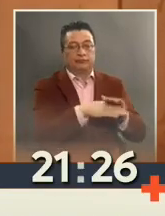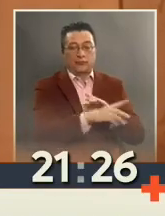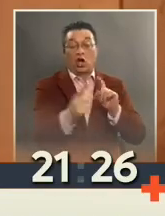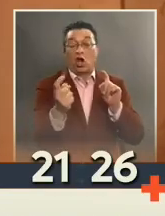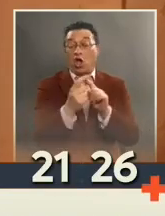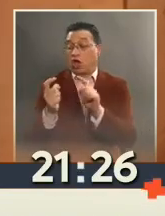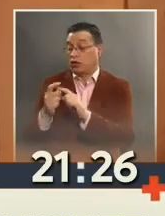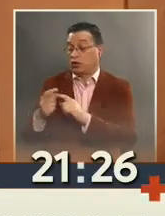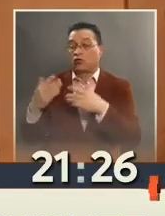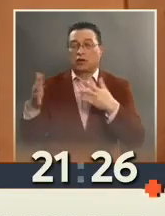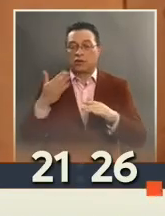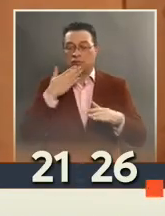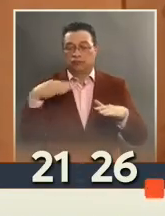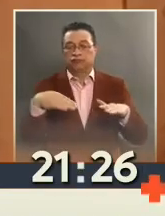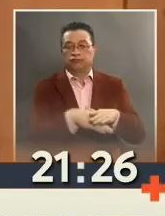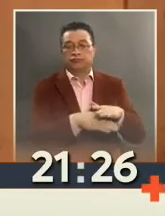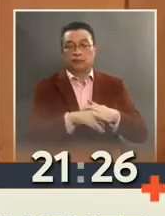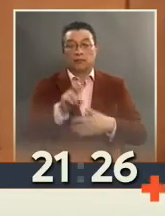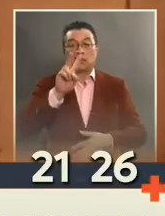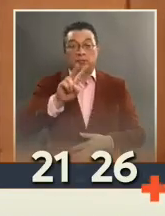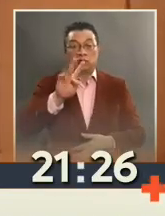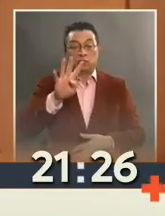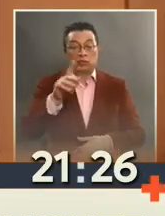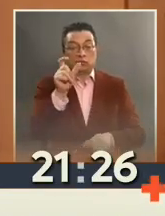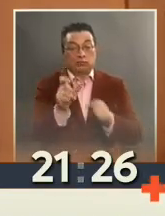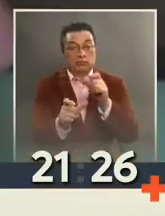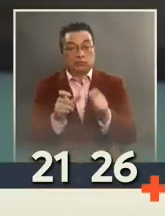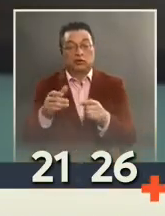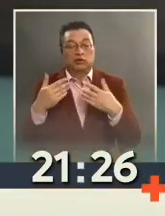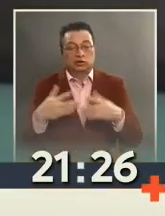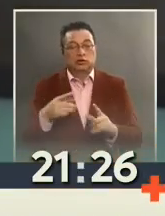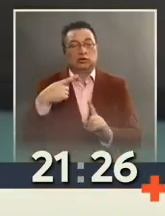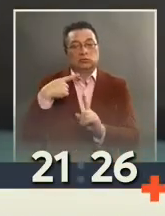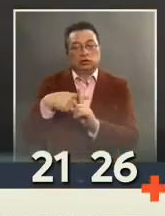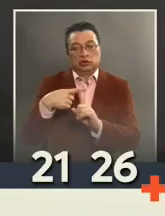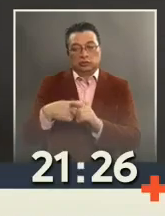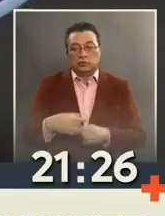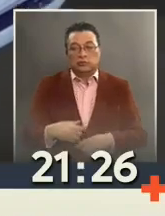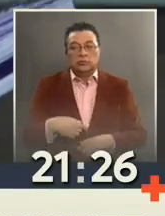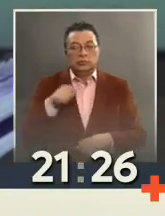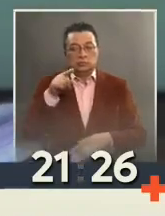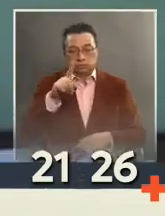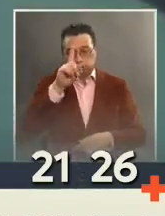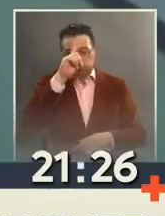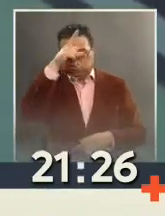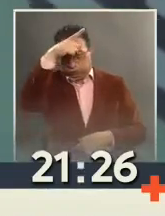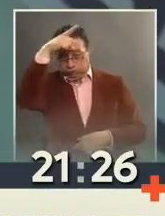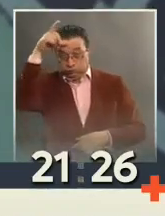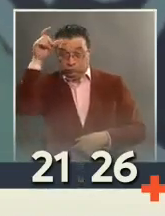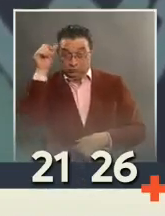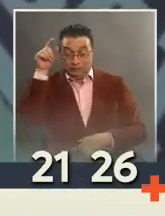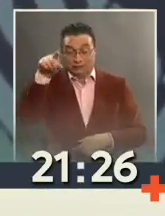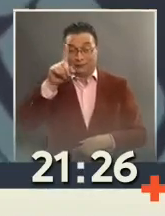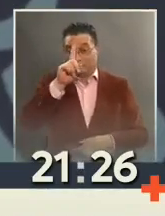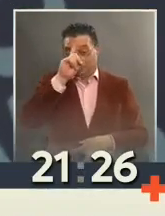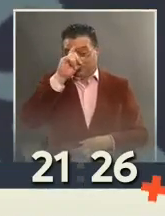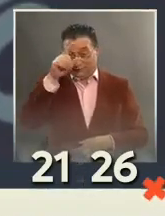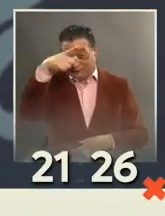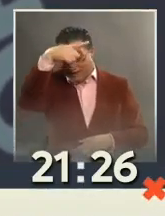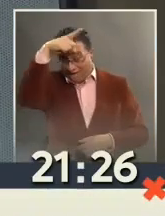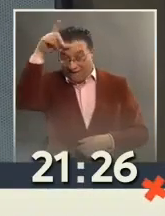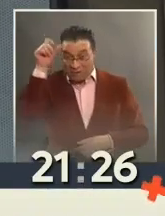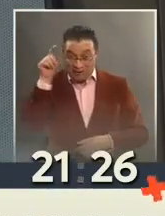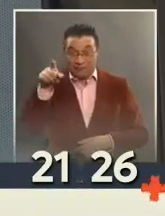estrecho también hay 24 pacientes que han salido positivo en el gremio de enfermeras y enfermeros del hospital aseguran que los